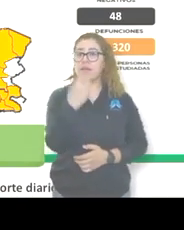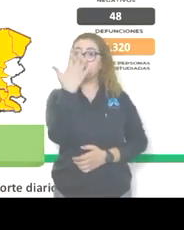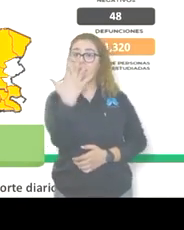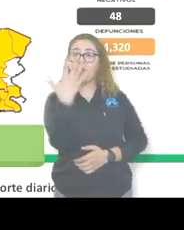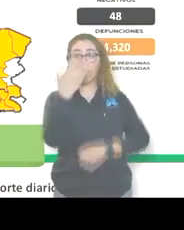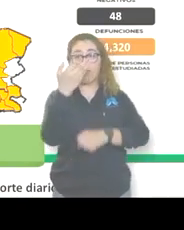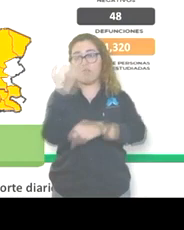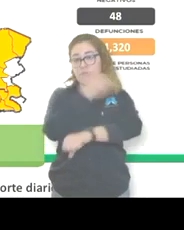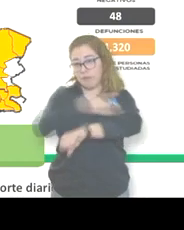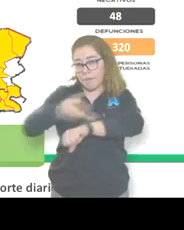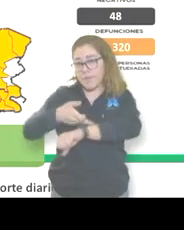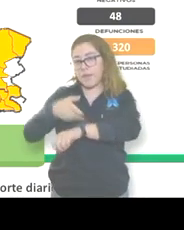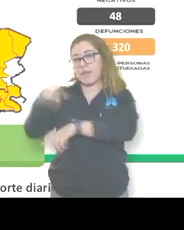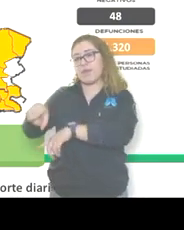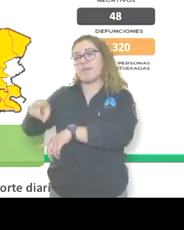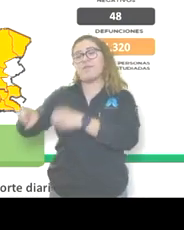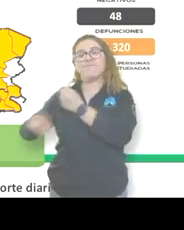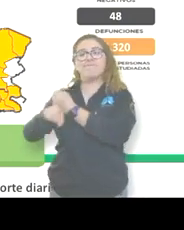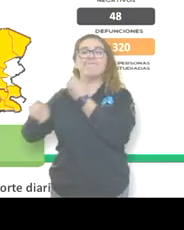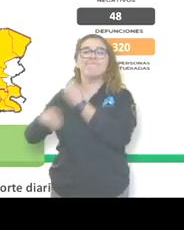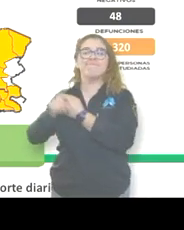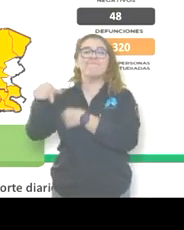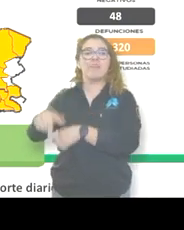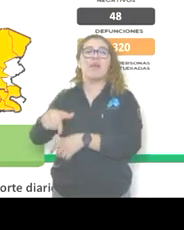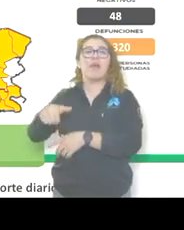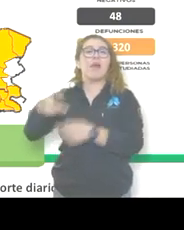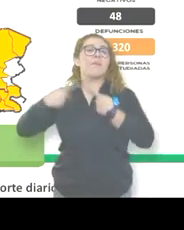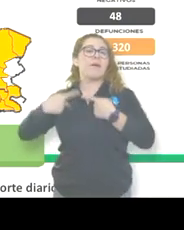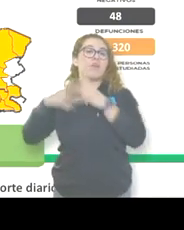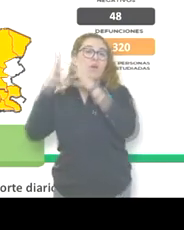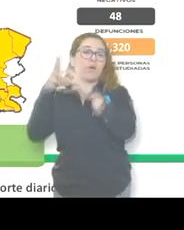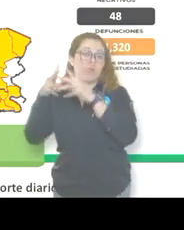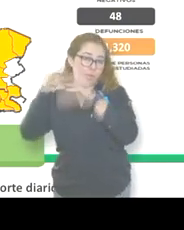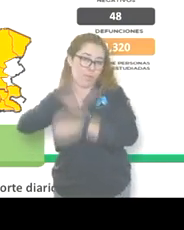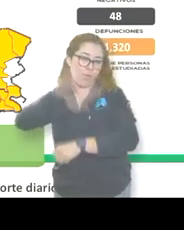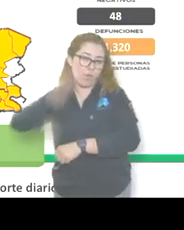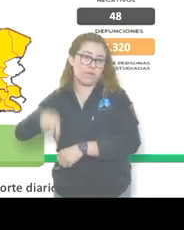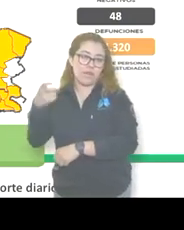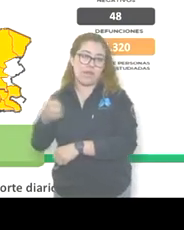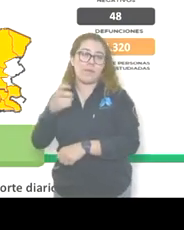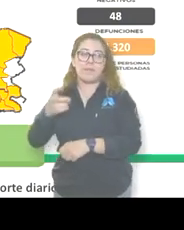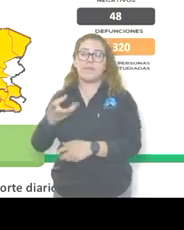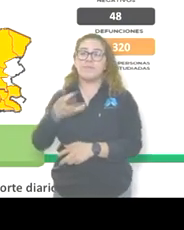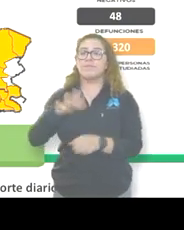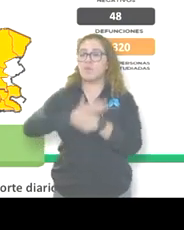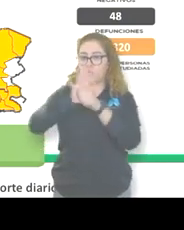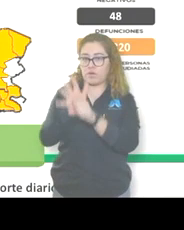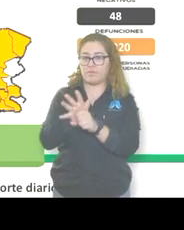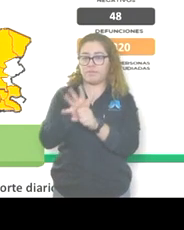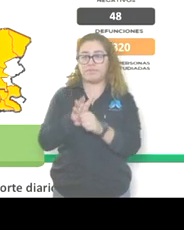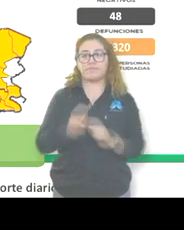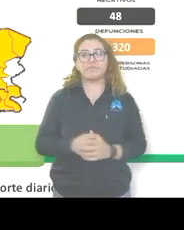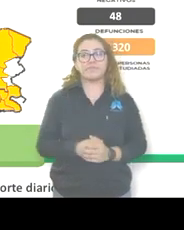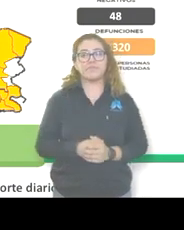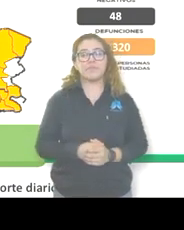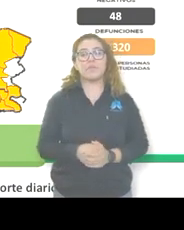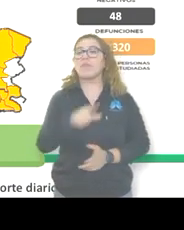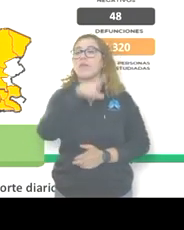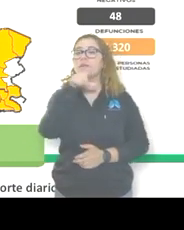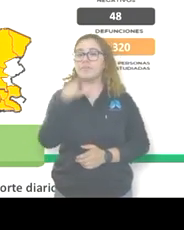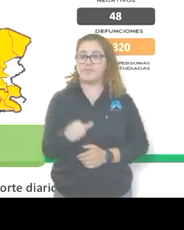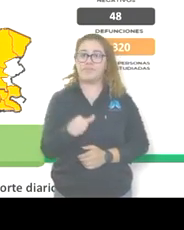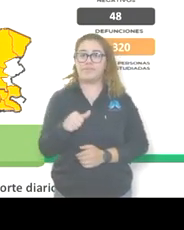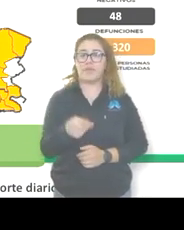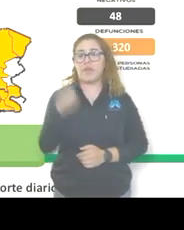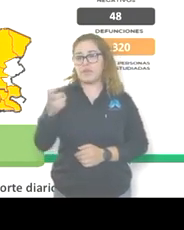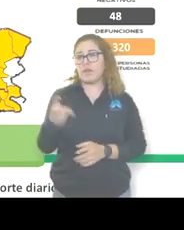familias, son 5 personas que fallecieron, que han sido confirmadas como defunciones por coronavirus, de tal manera que en